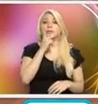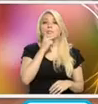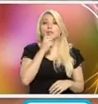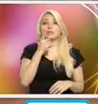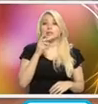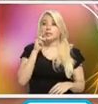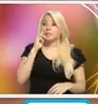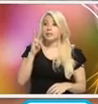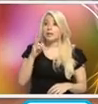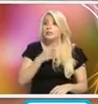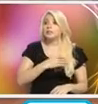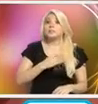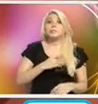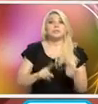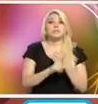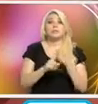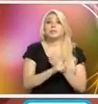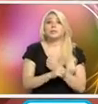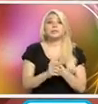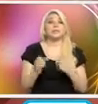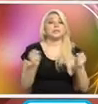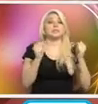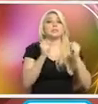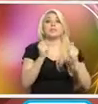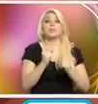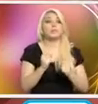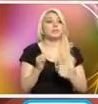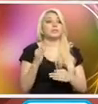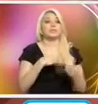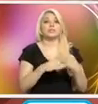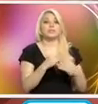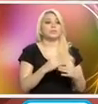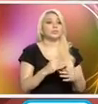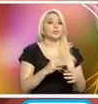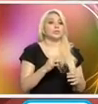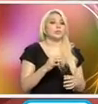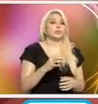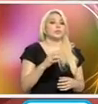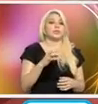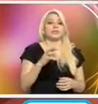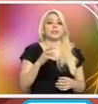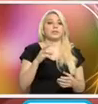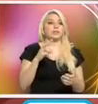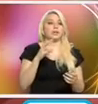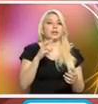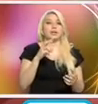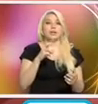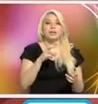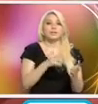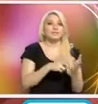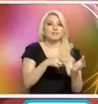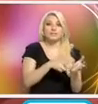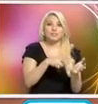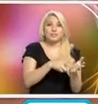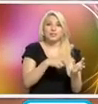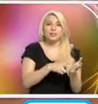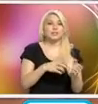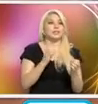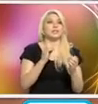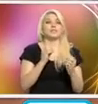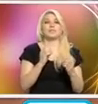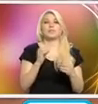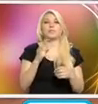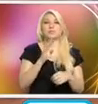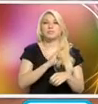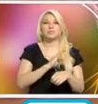¿no? Van y le resuelven el problema porque les da miedo que pierdan un año escolar, porque les da miedo que se acerquen a una situación de riesgo en su vida.